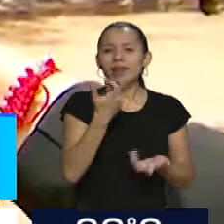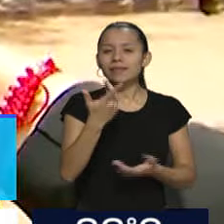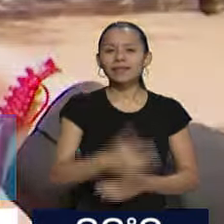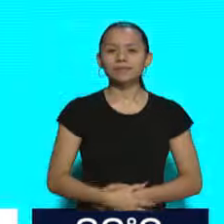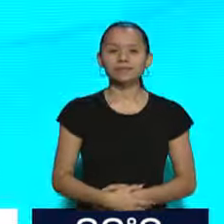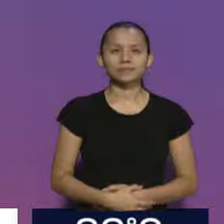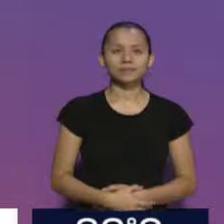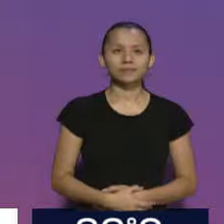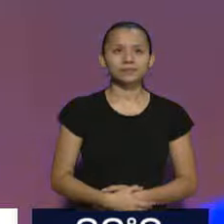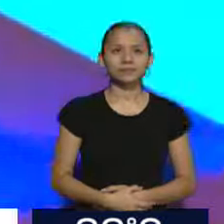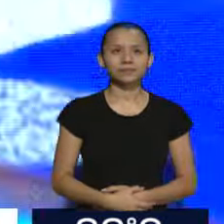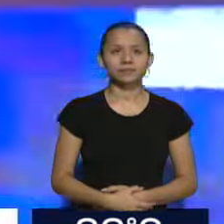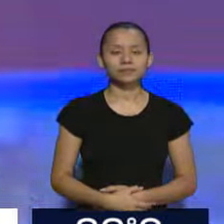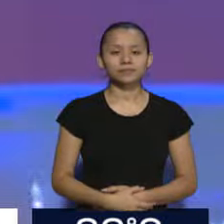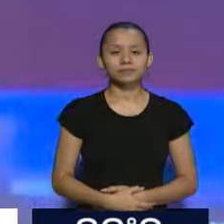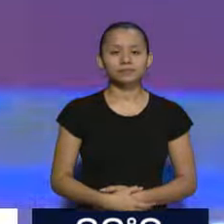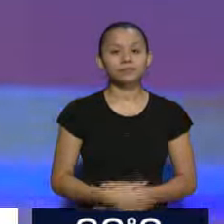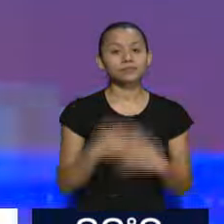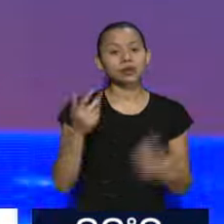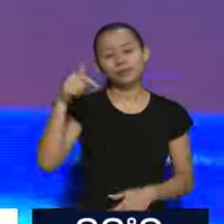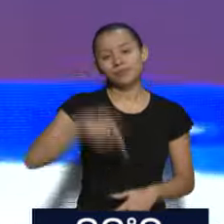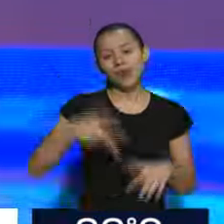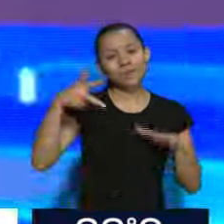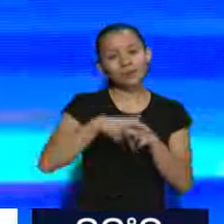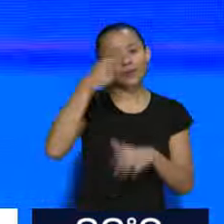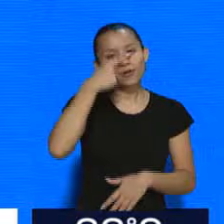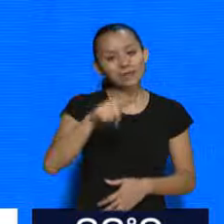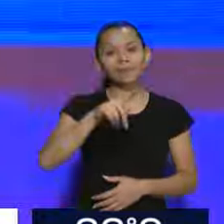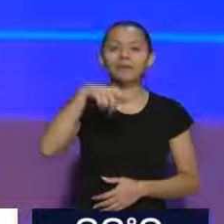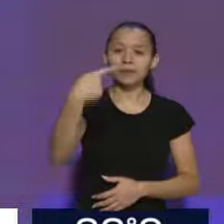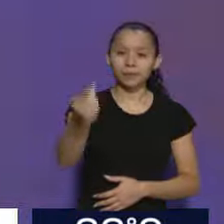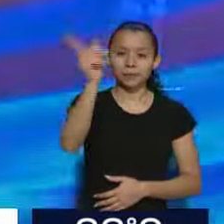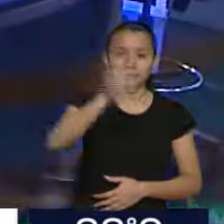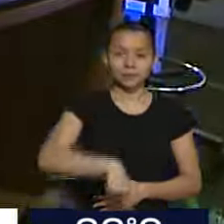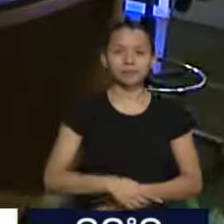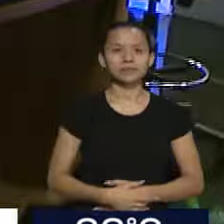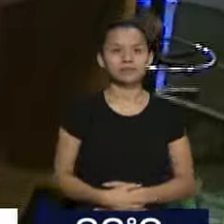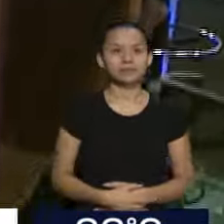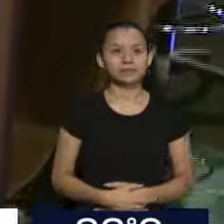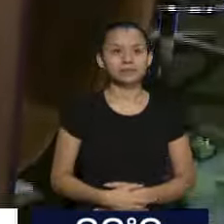Es el momento de hacer la última pausa. Ya volvemos con más noticias.